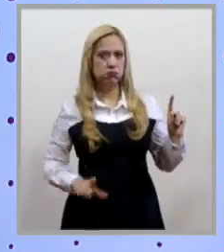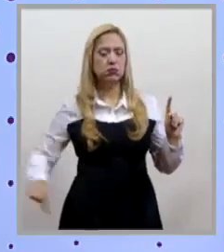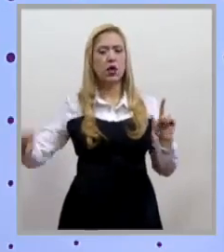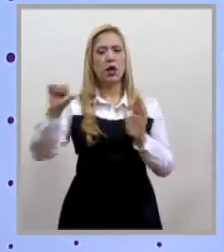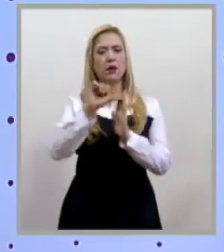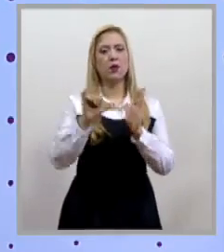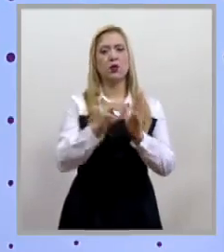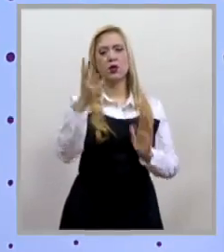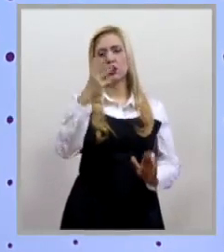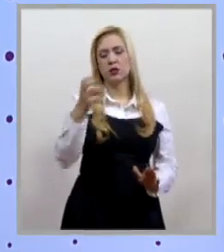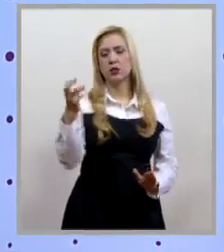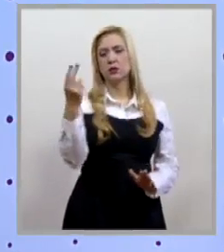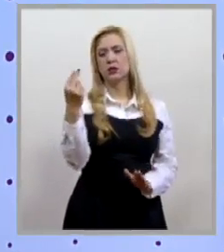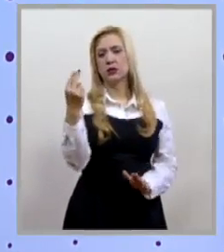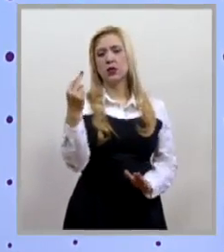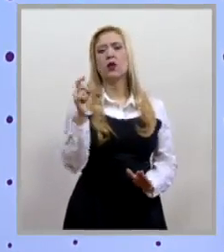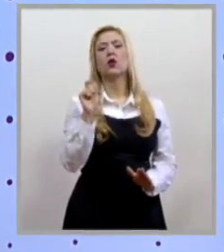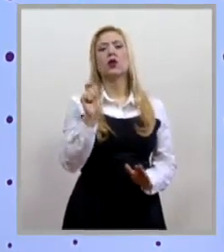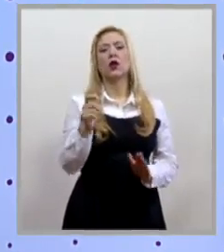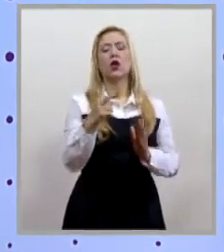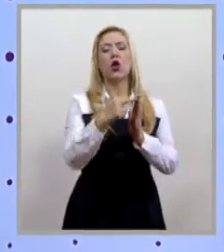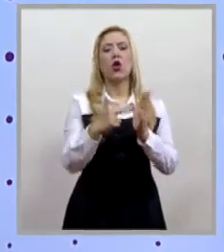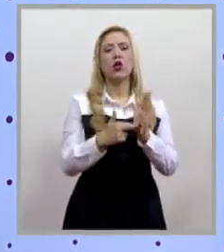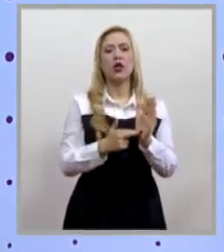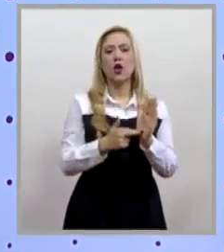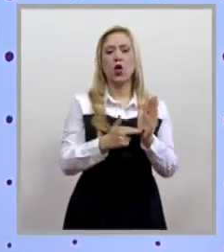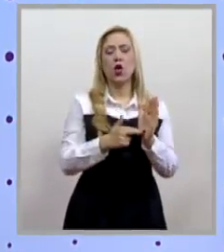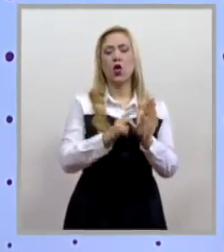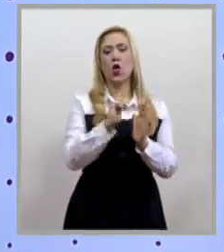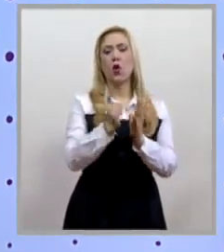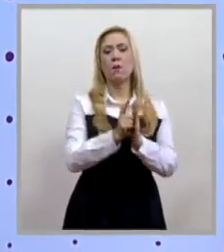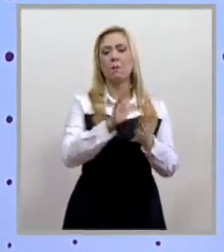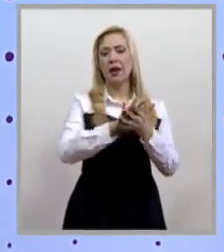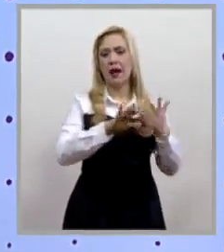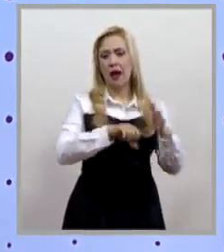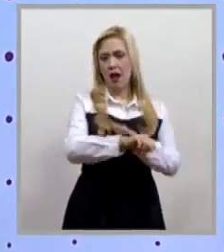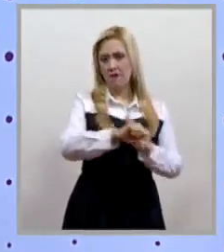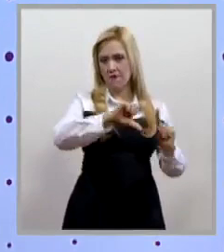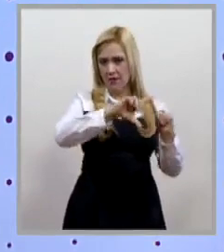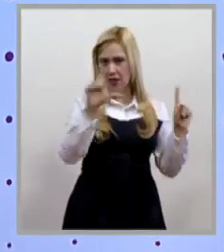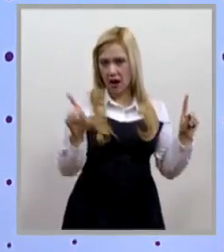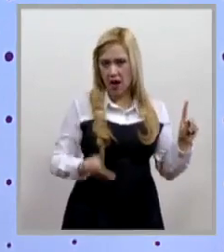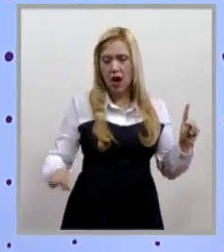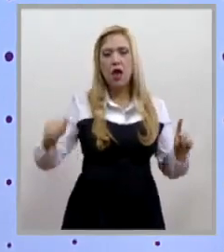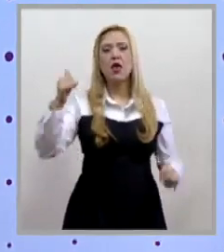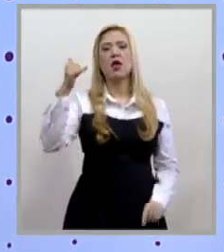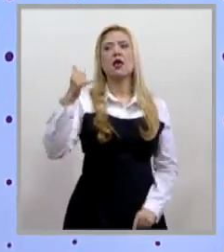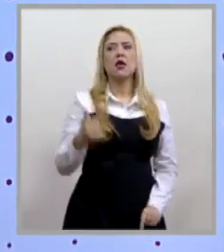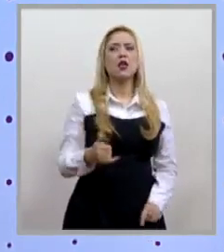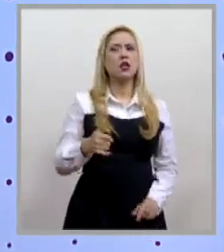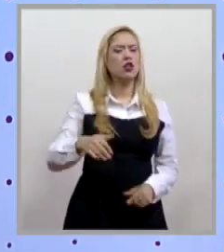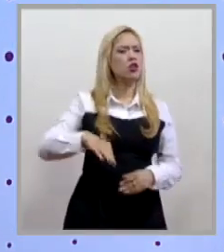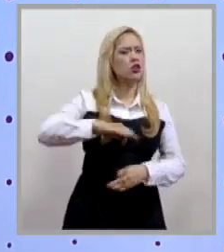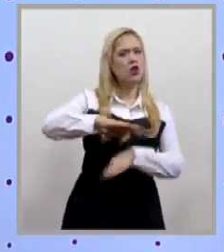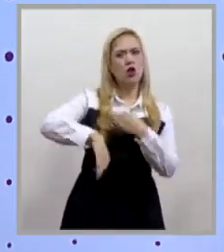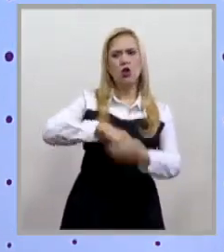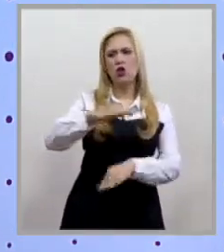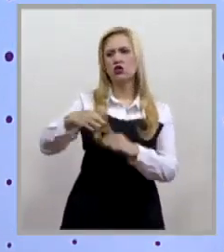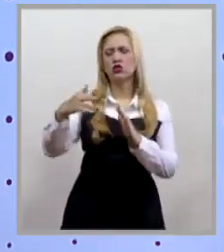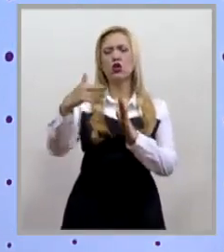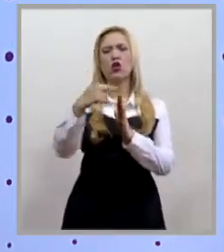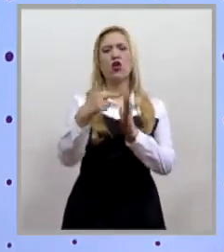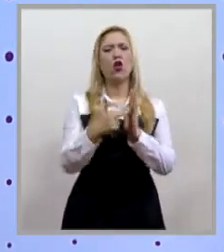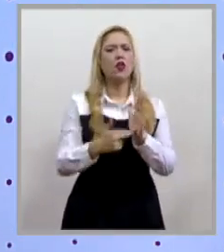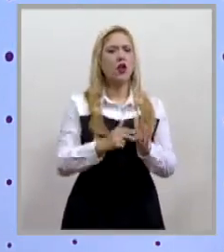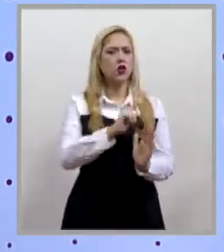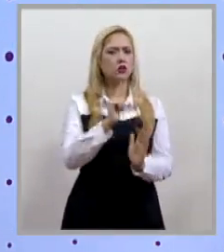artículo 325 del Código Penal Federal y en absolutamente todos los códigos penales